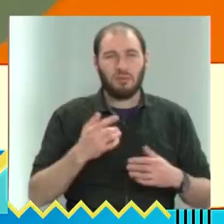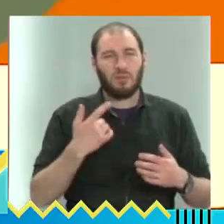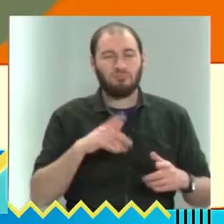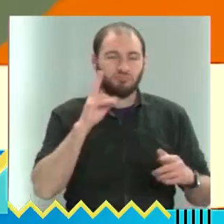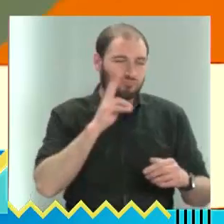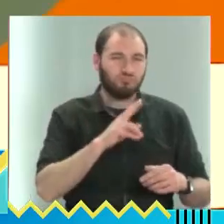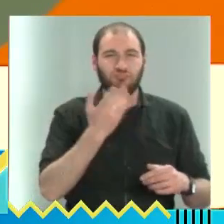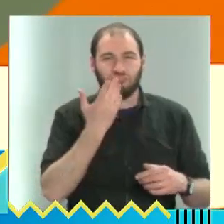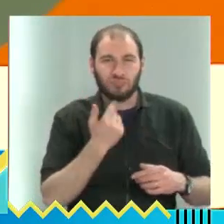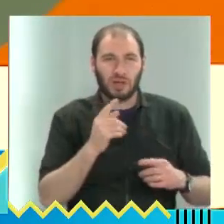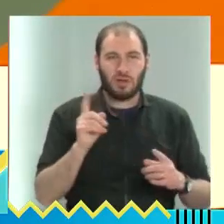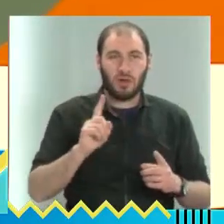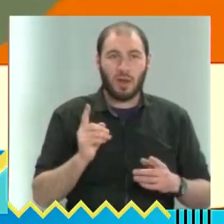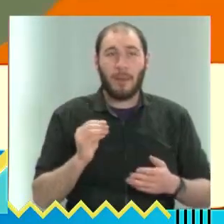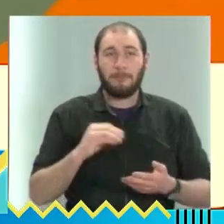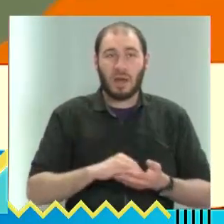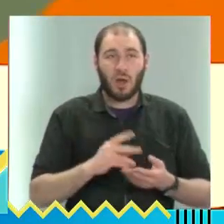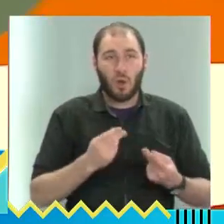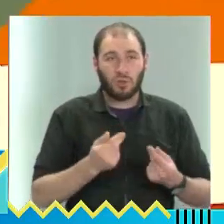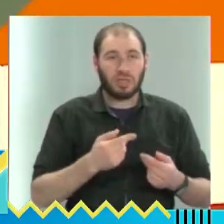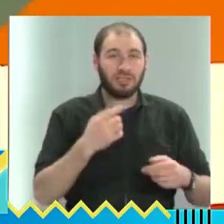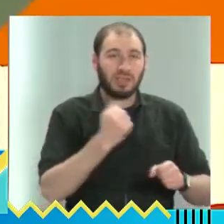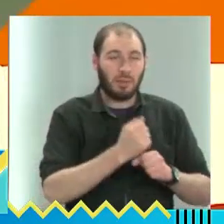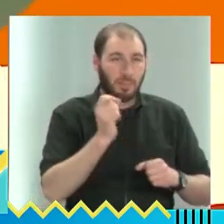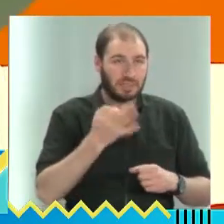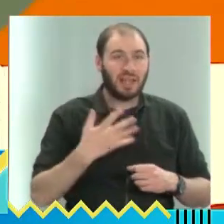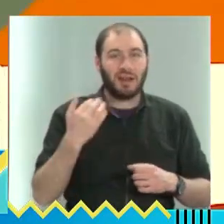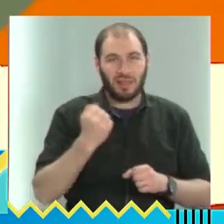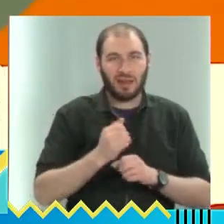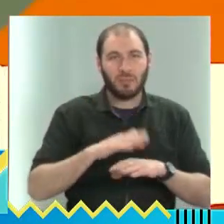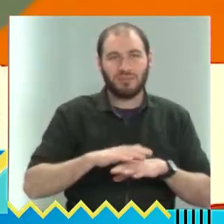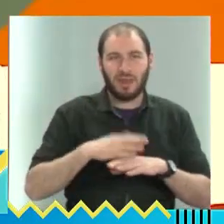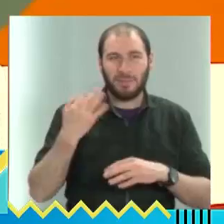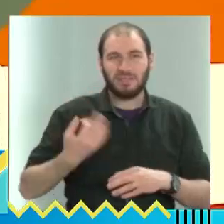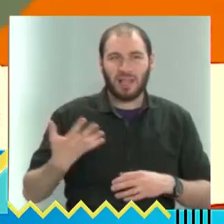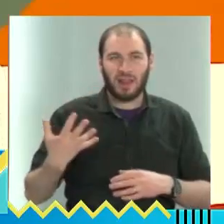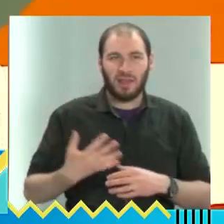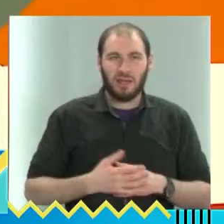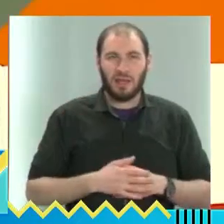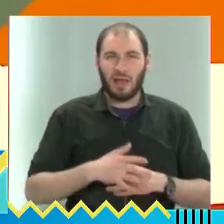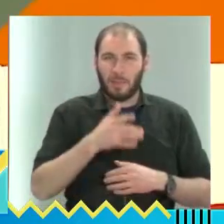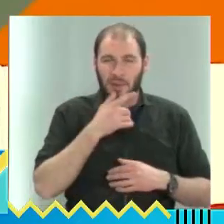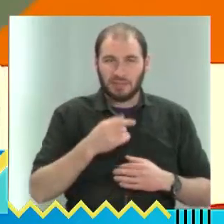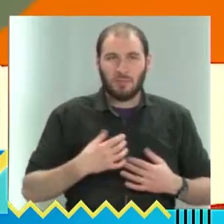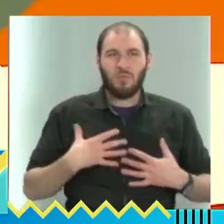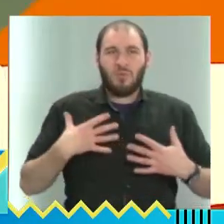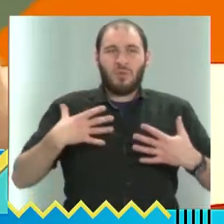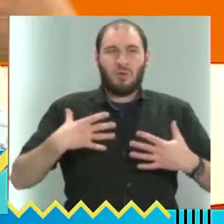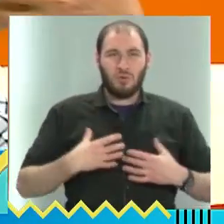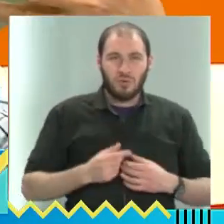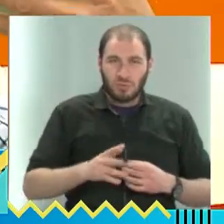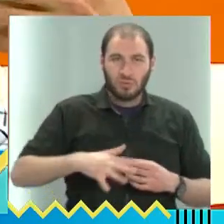disfrutarlo visualmente, o sea, era para usarlo. Tenía una función en sí tenía mismo. una función como un pulmón de la ciudad, en